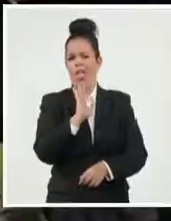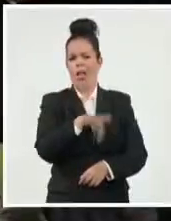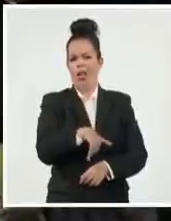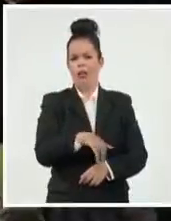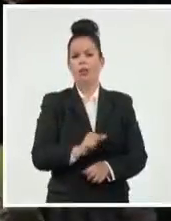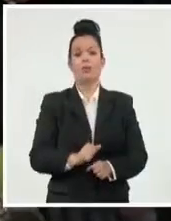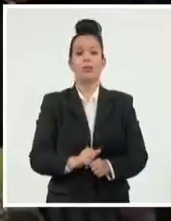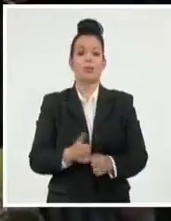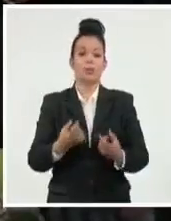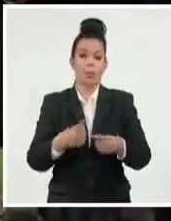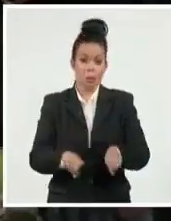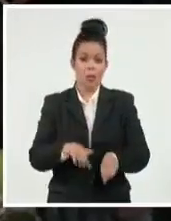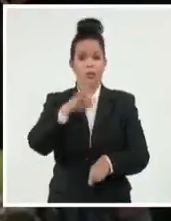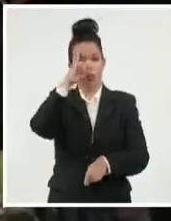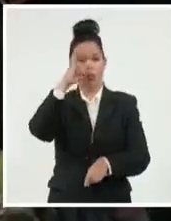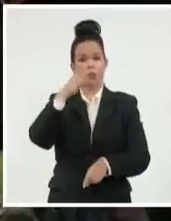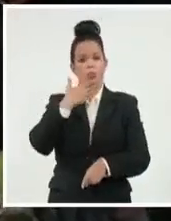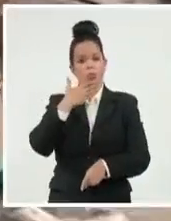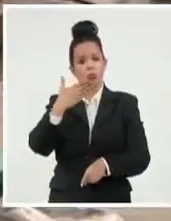ferias.